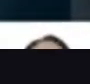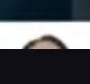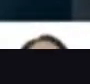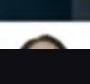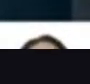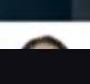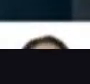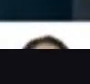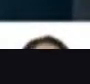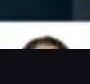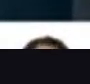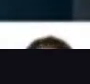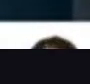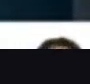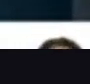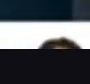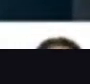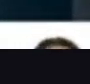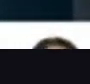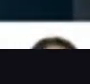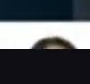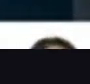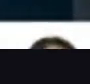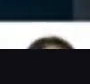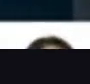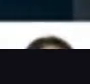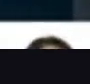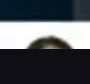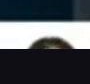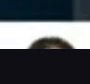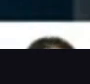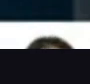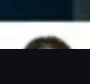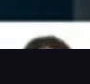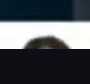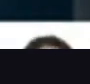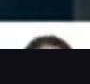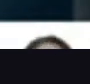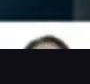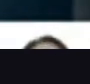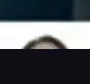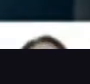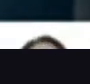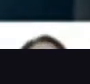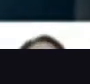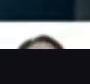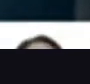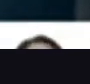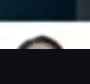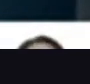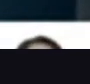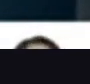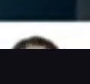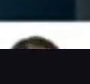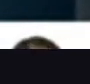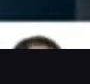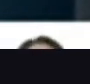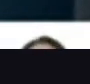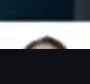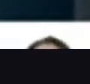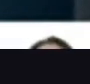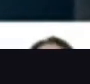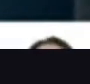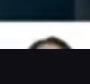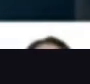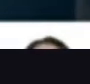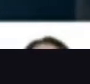Y básicamente, ¿cuál es el requerimiento que tenemos tanto del Ministerio de Obras Públicas y Transporte,